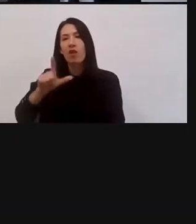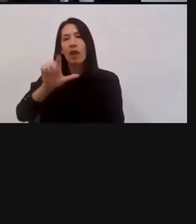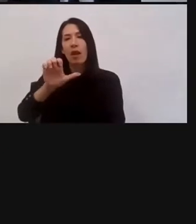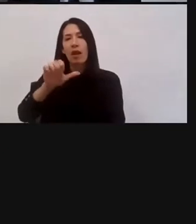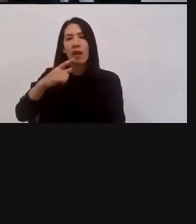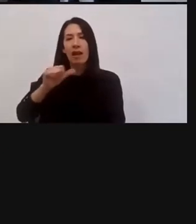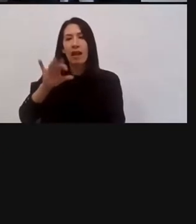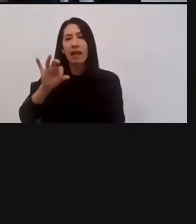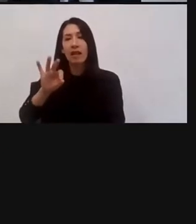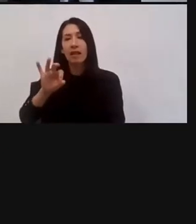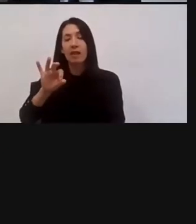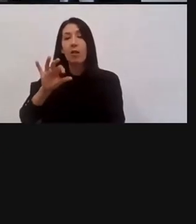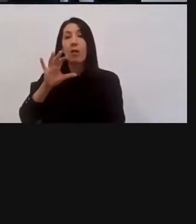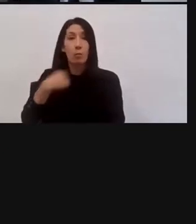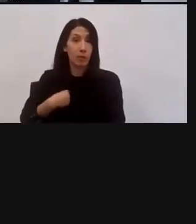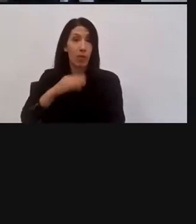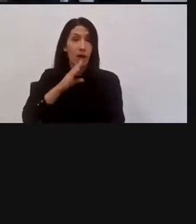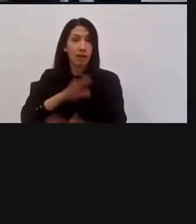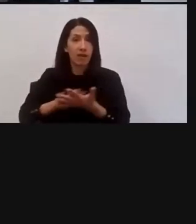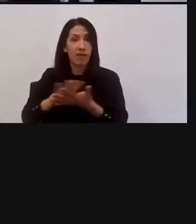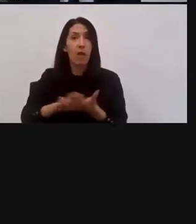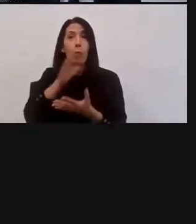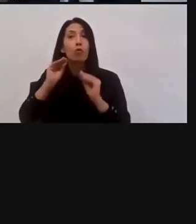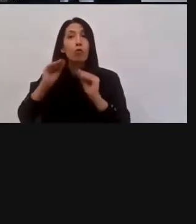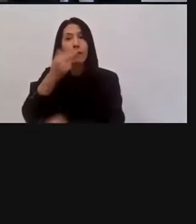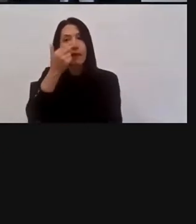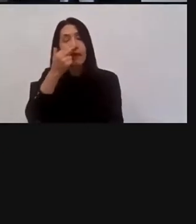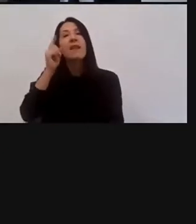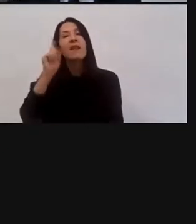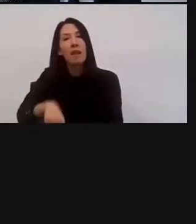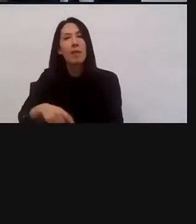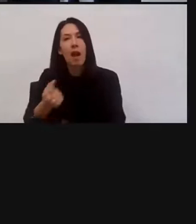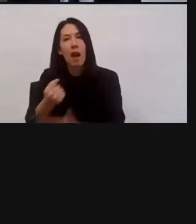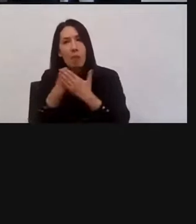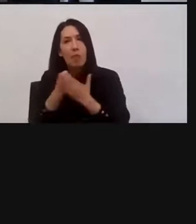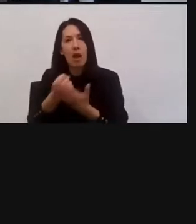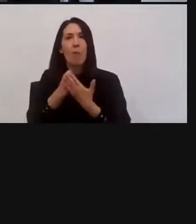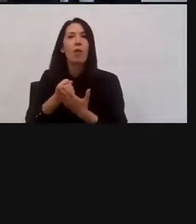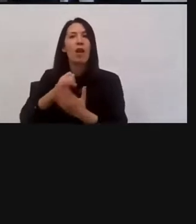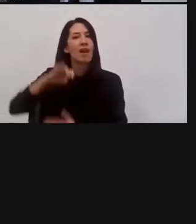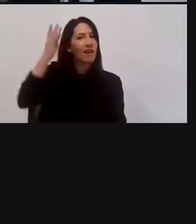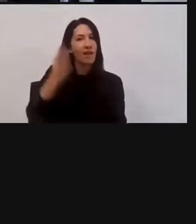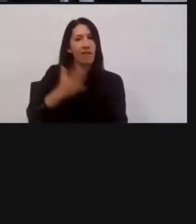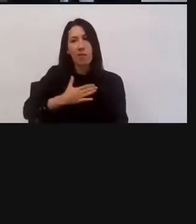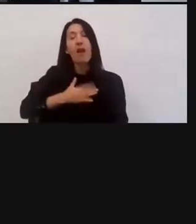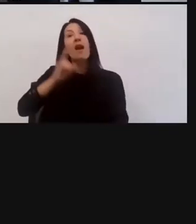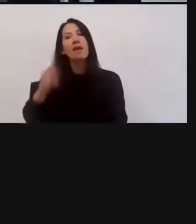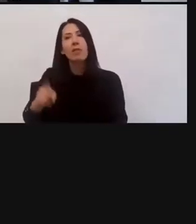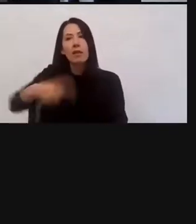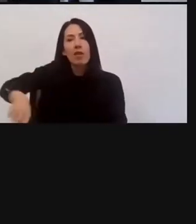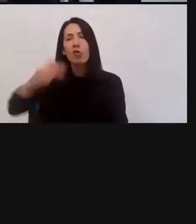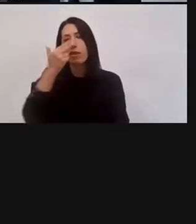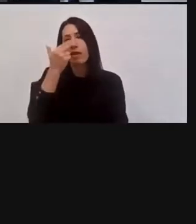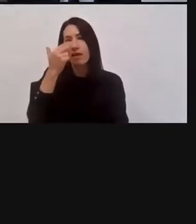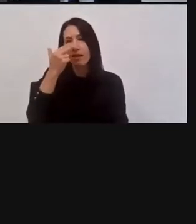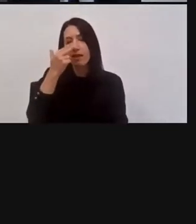representada por Miguel Ángel, como decía, por su interés y también por apoyarnos en esta iniciativa y sobre todo también por interesarse en